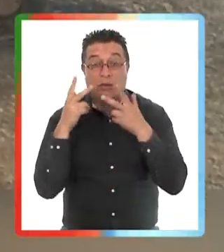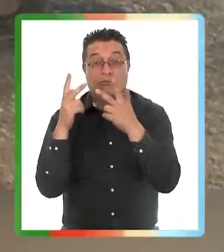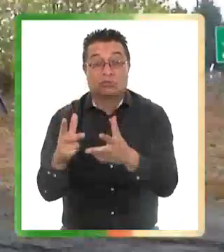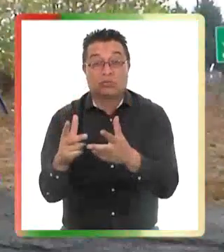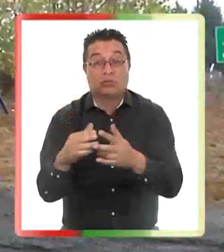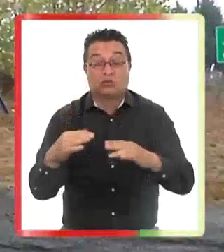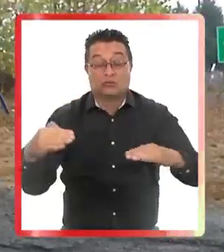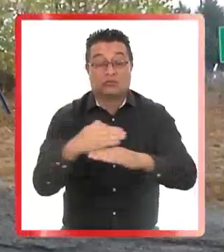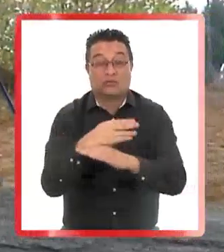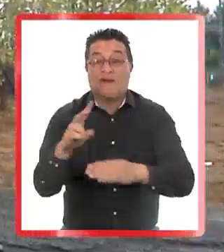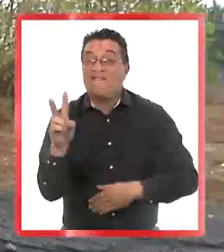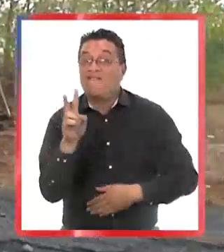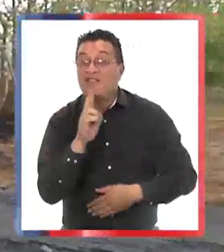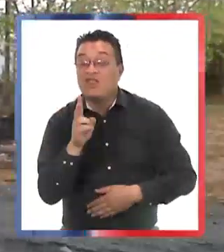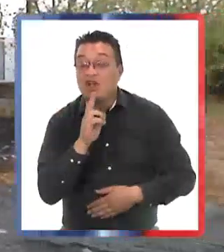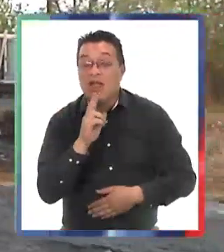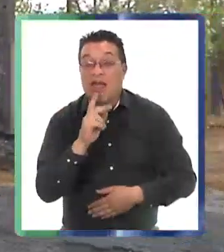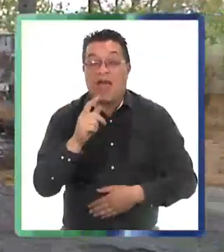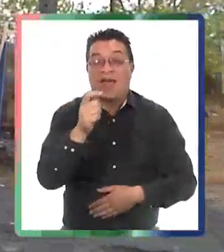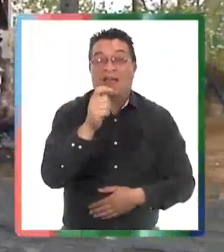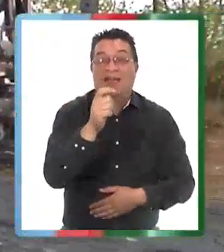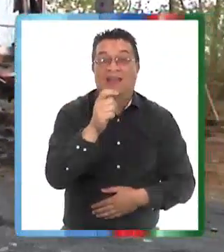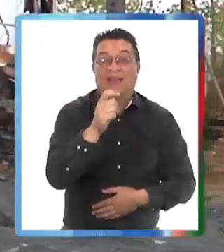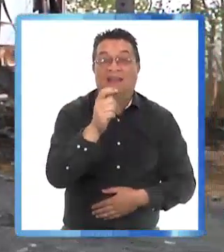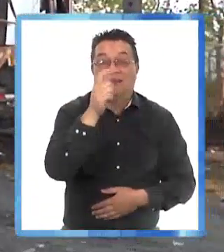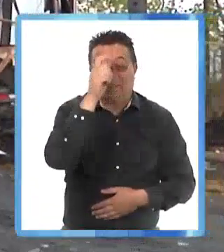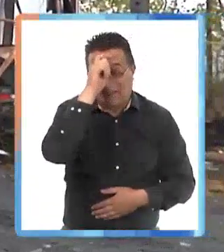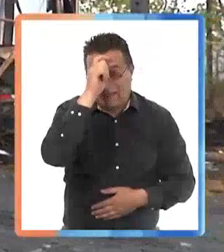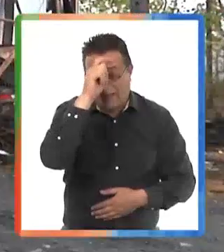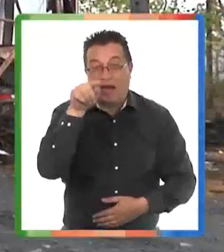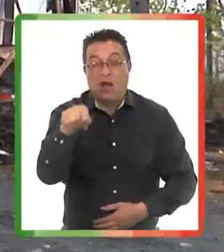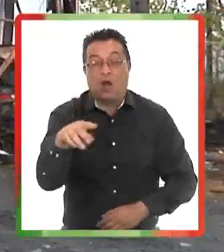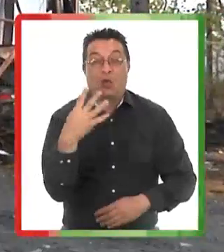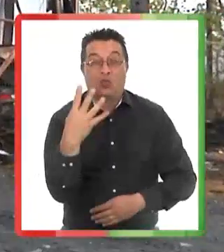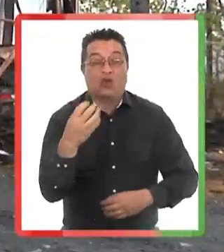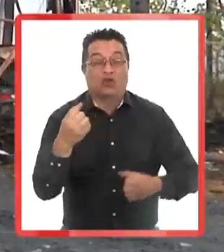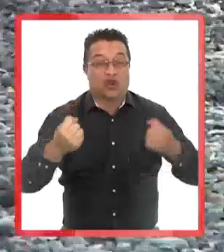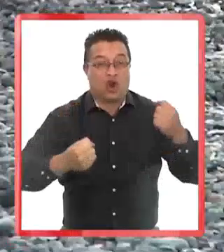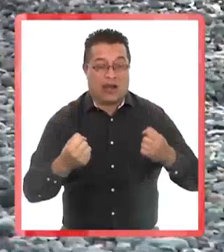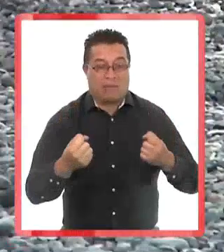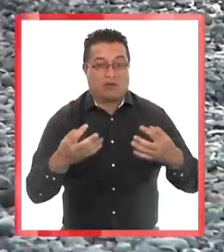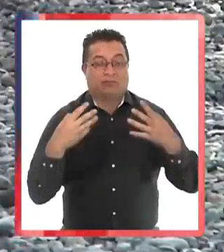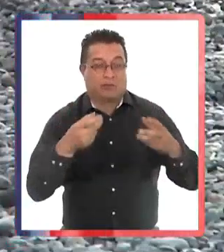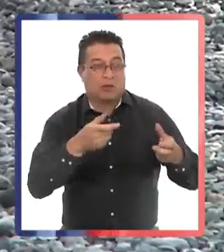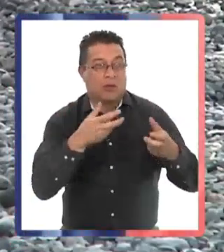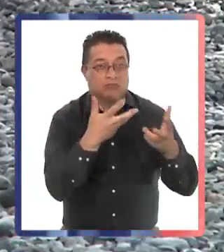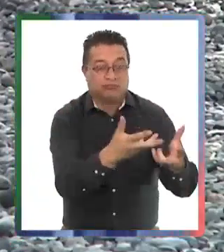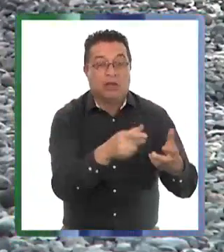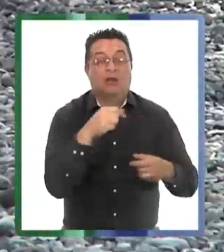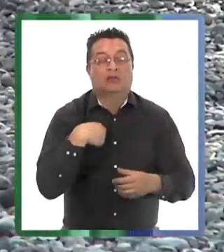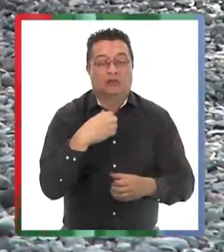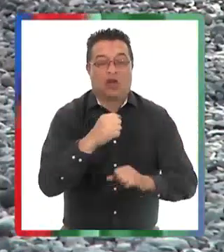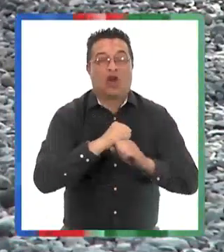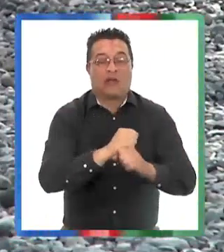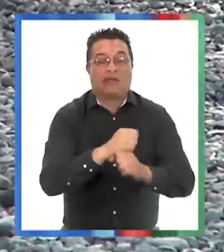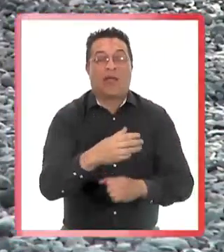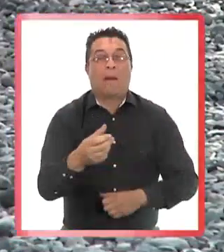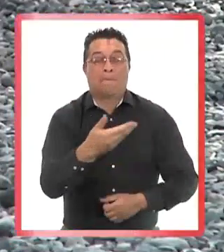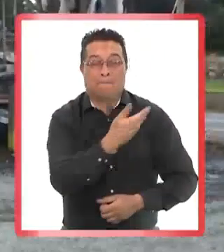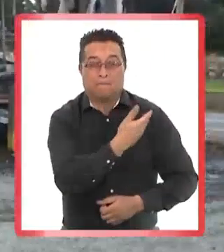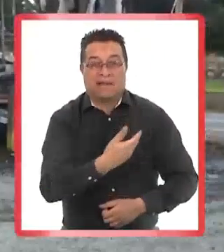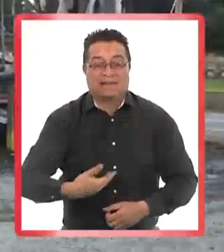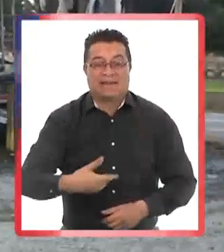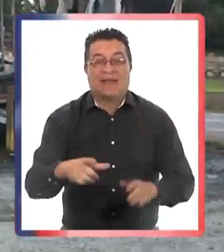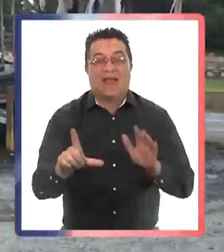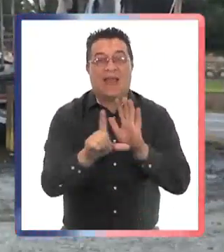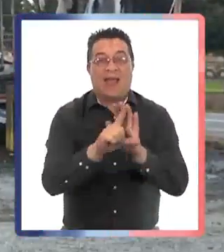leyes". El segundo atentado incendiario ocurrió en la ruta Victoria-Traiguén. Los atacantes dispararon, quemaron 4